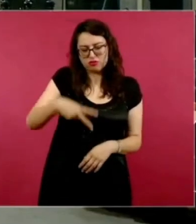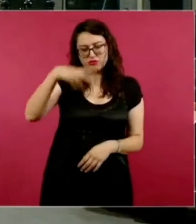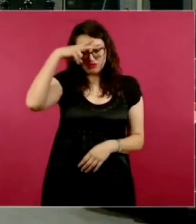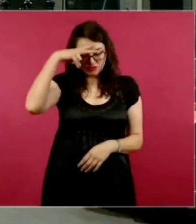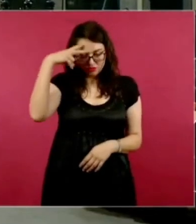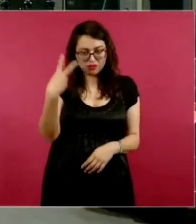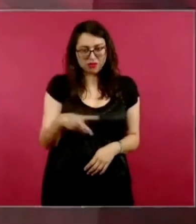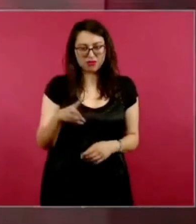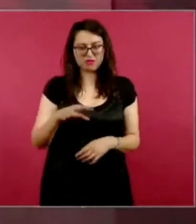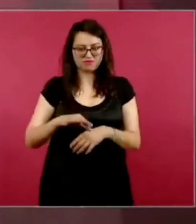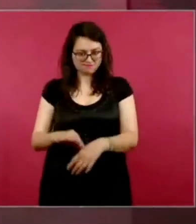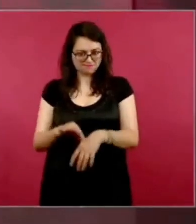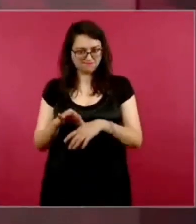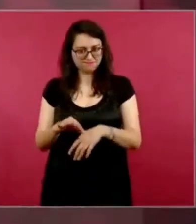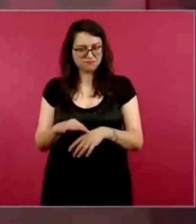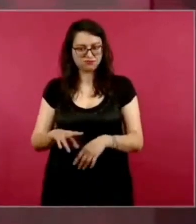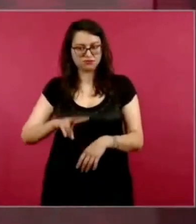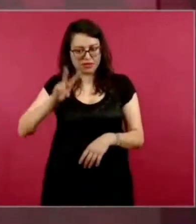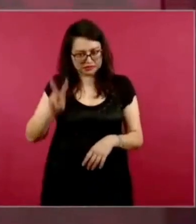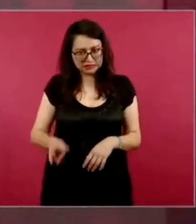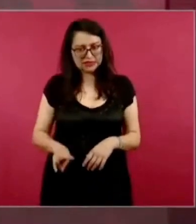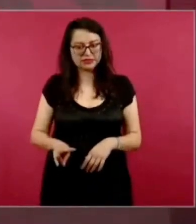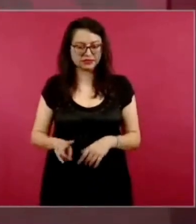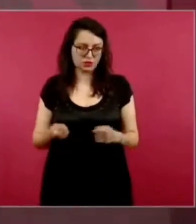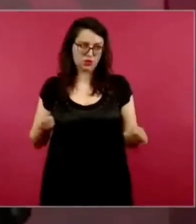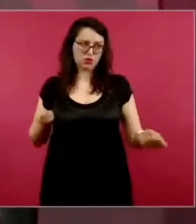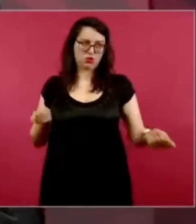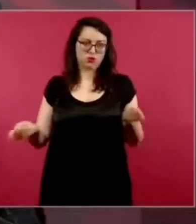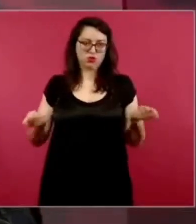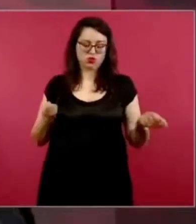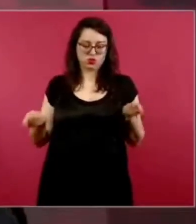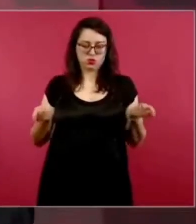son mexicanos los